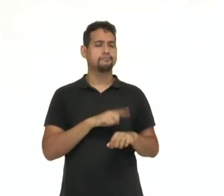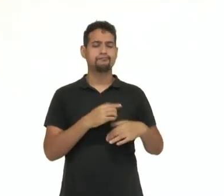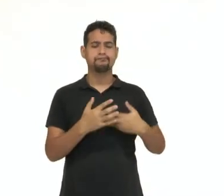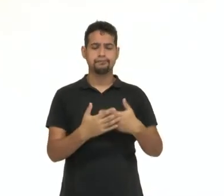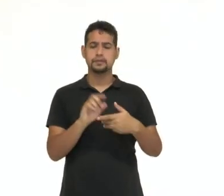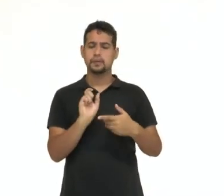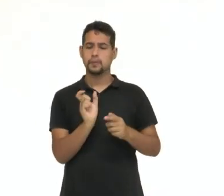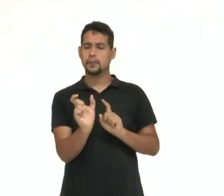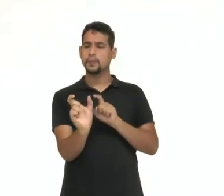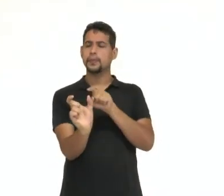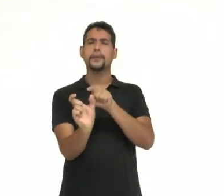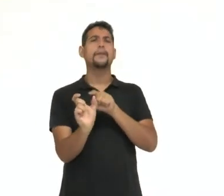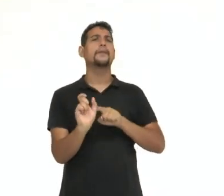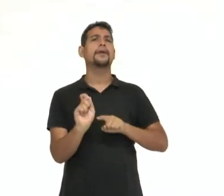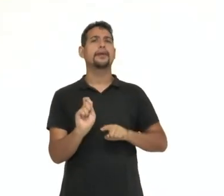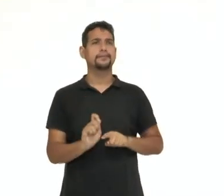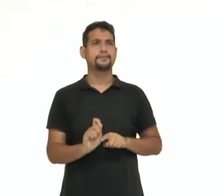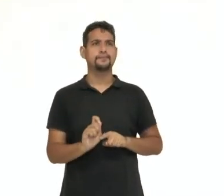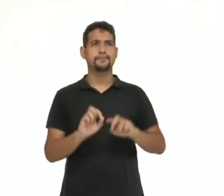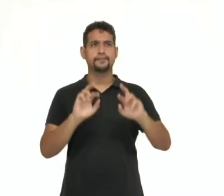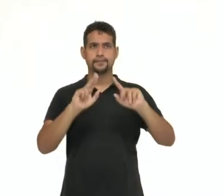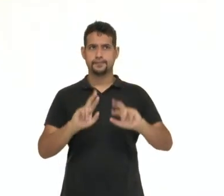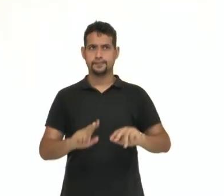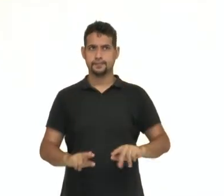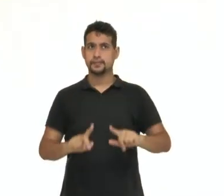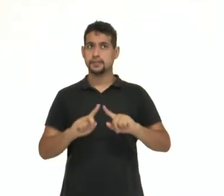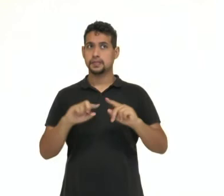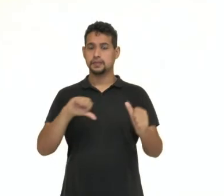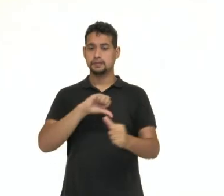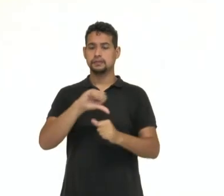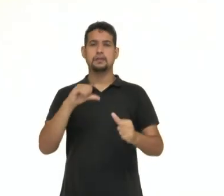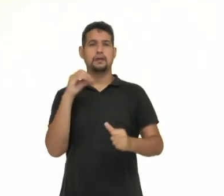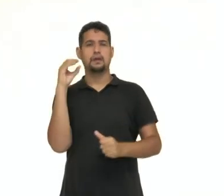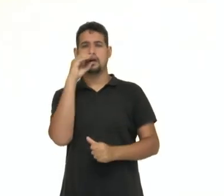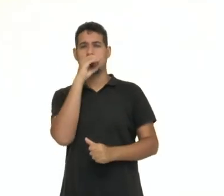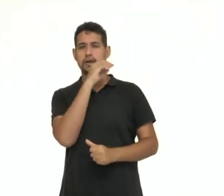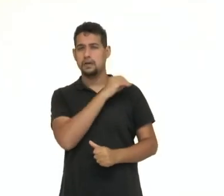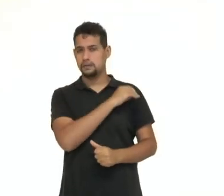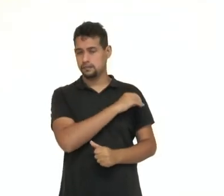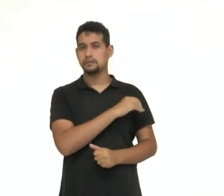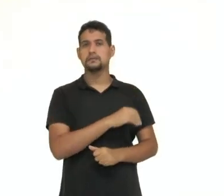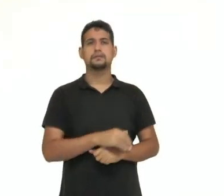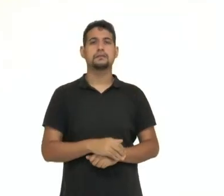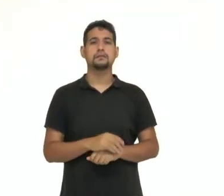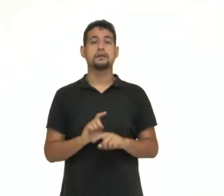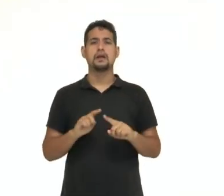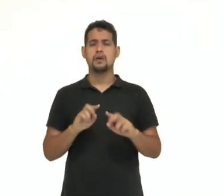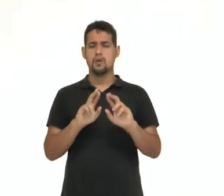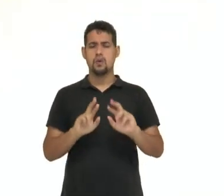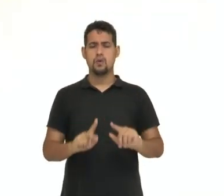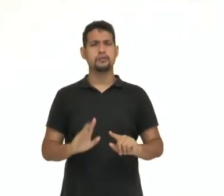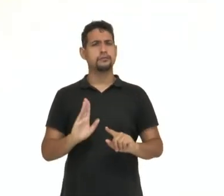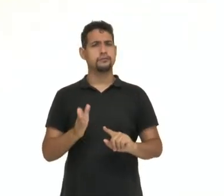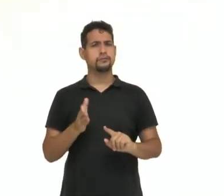están indicando hechos sobre el cambio climático, o sea, acciones que